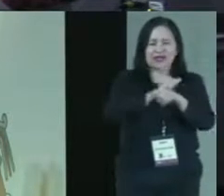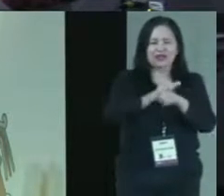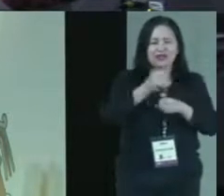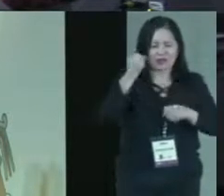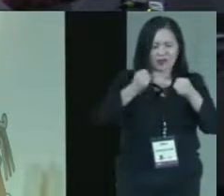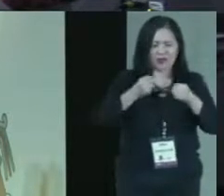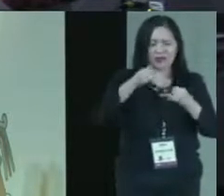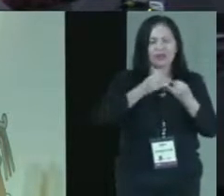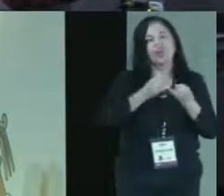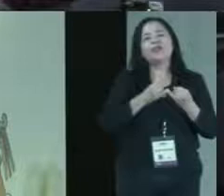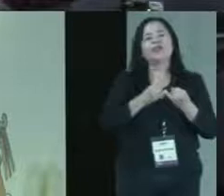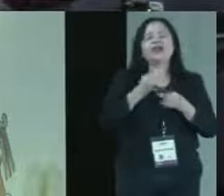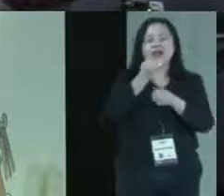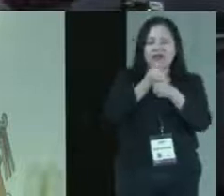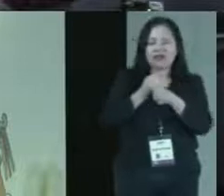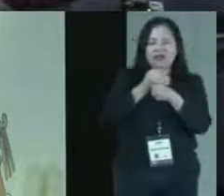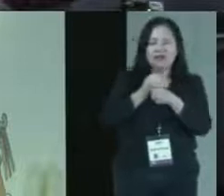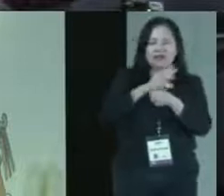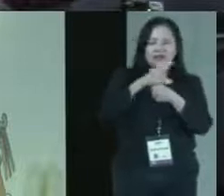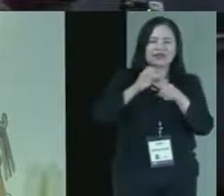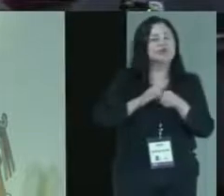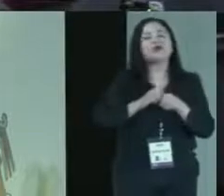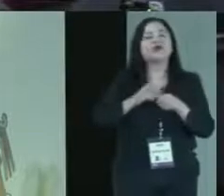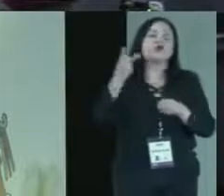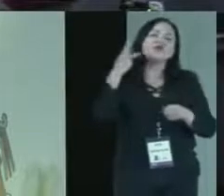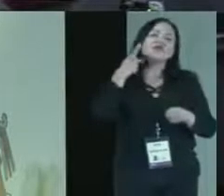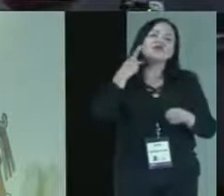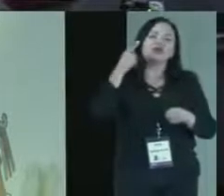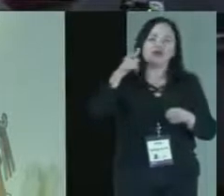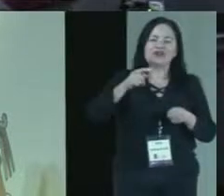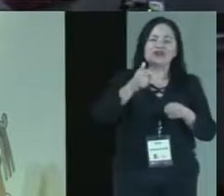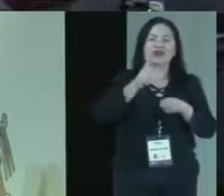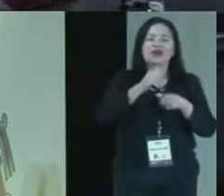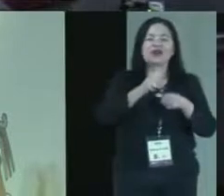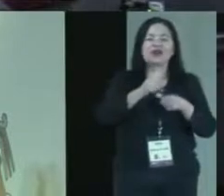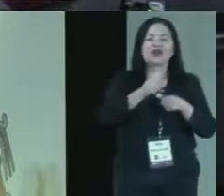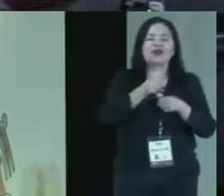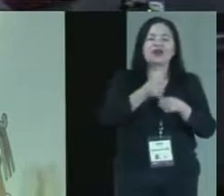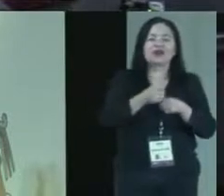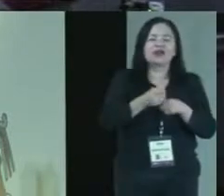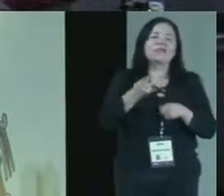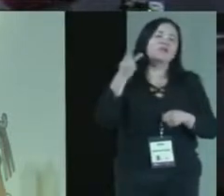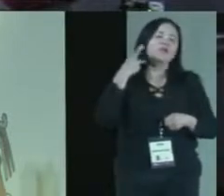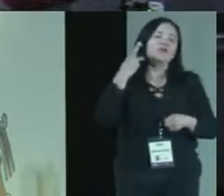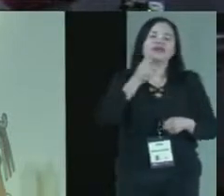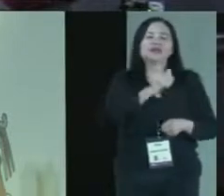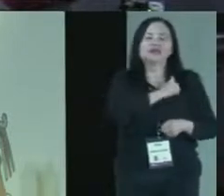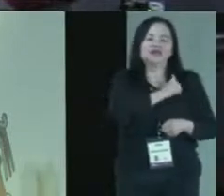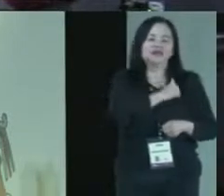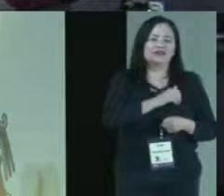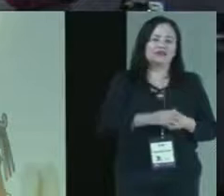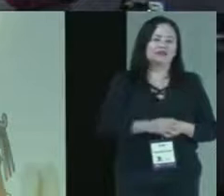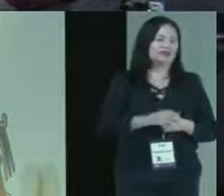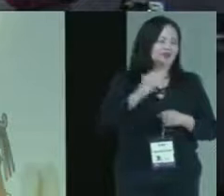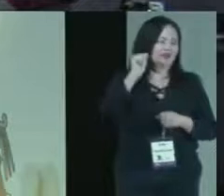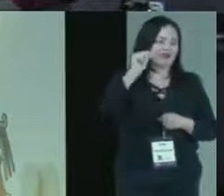e investigador asociado del Centro de Políticas Automotrices de Canadá. Alex, por favor.